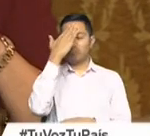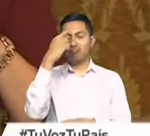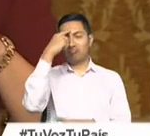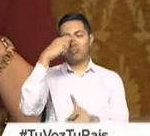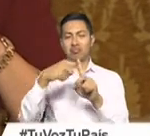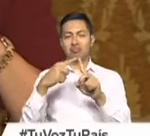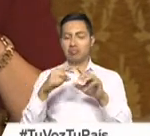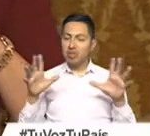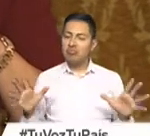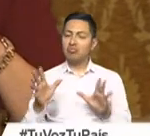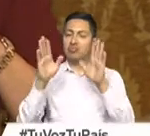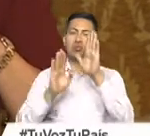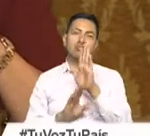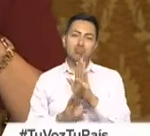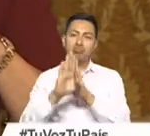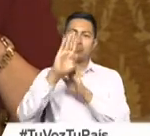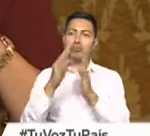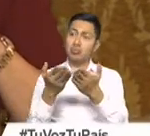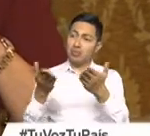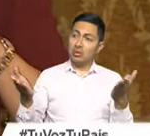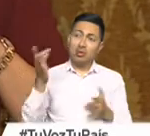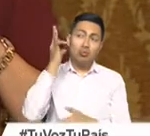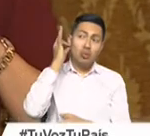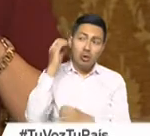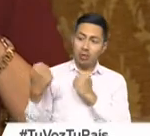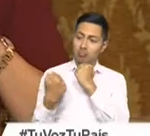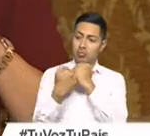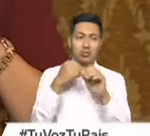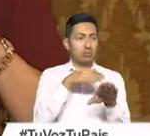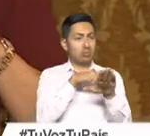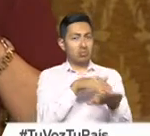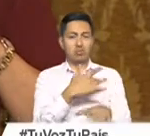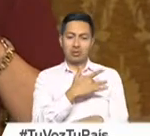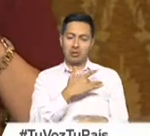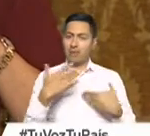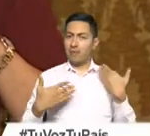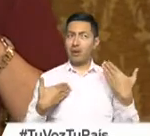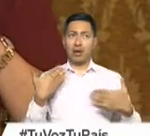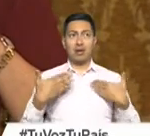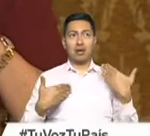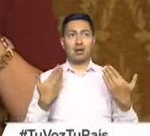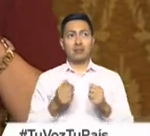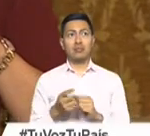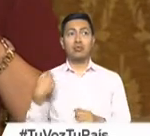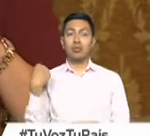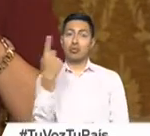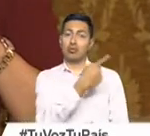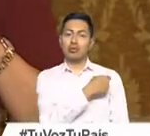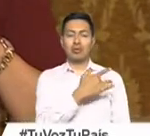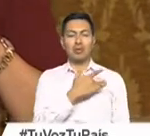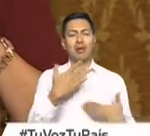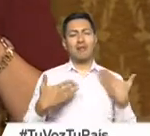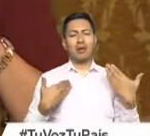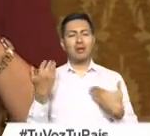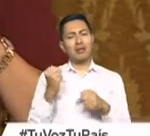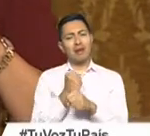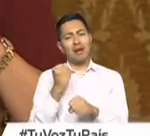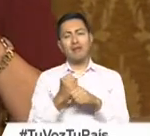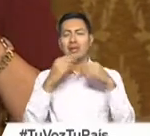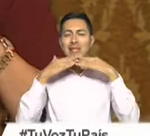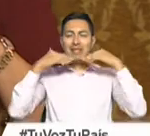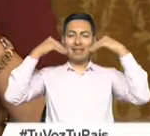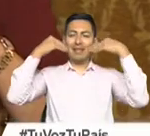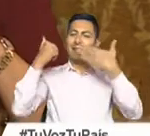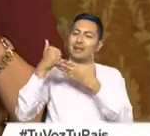adelante, sé que estoy acompañada, me siento respaldada, me siento contenta. Tenemos que estar alegres porque este es un trabajo de alegría, es un